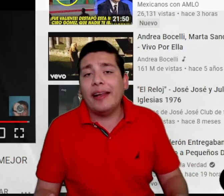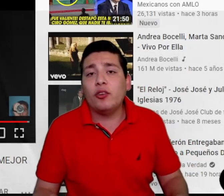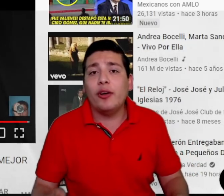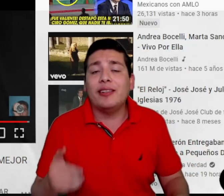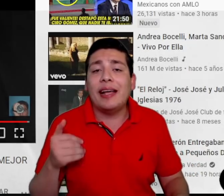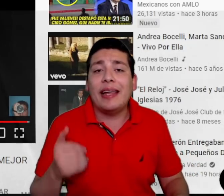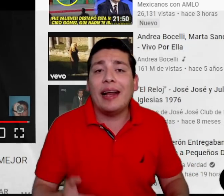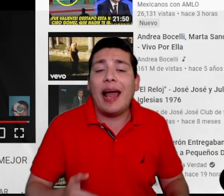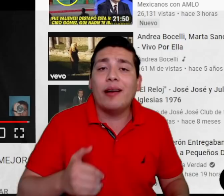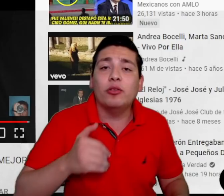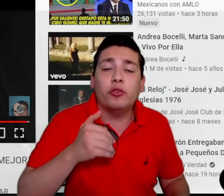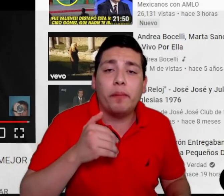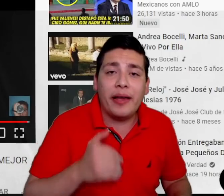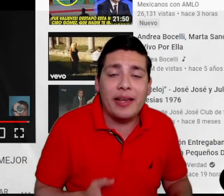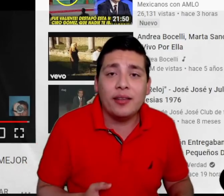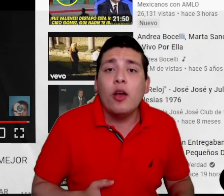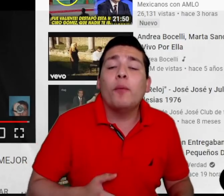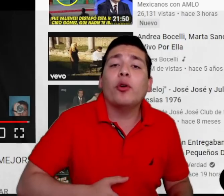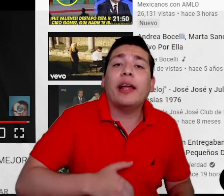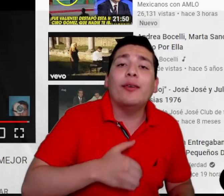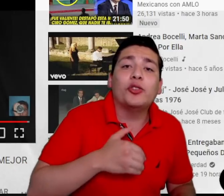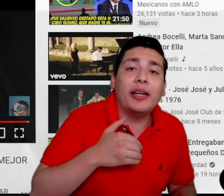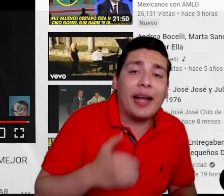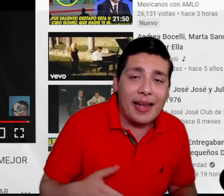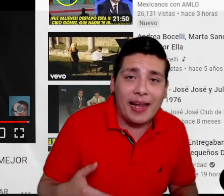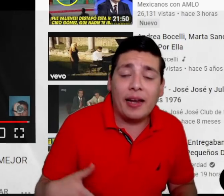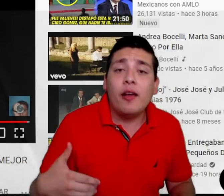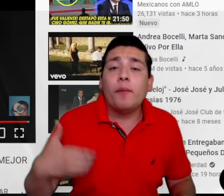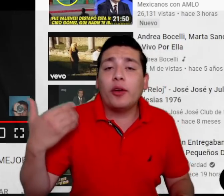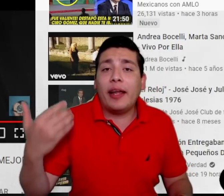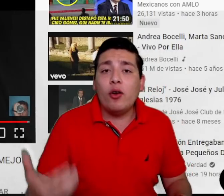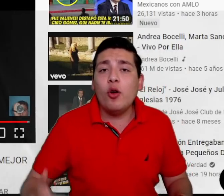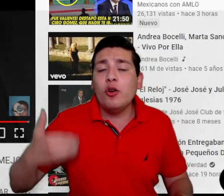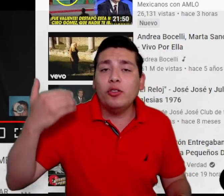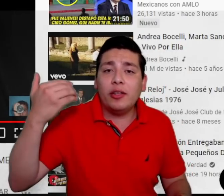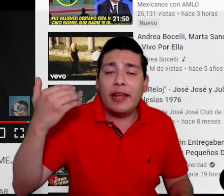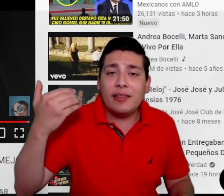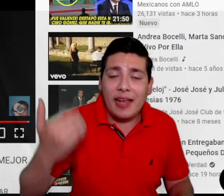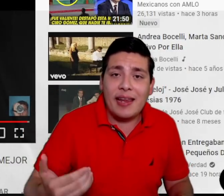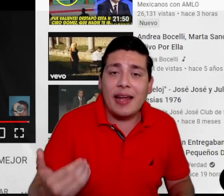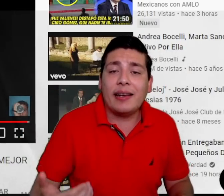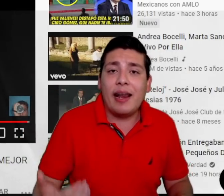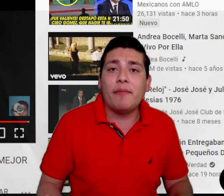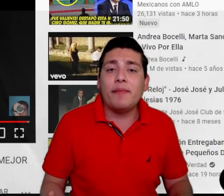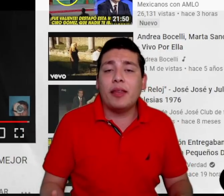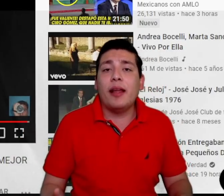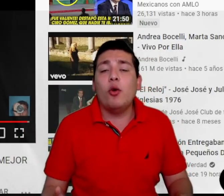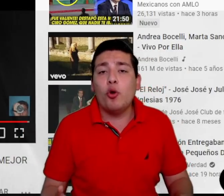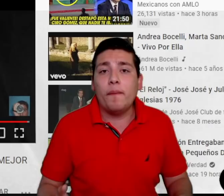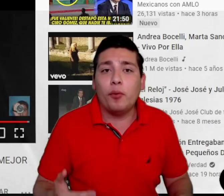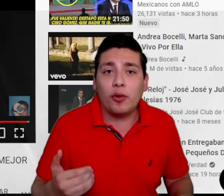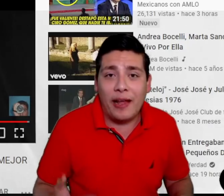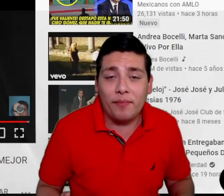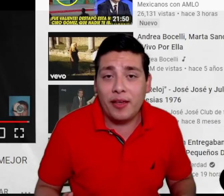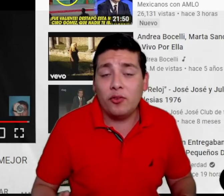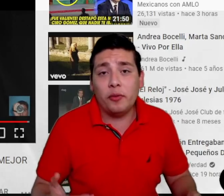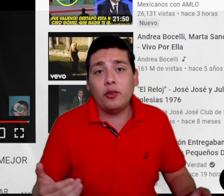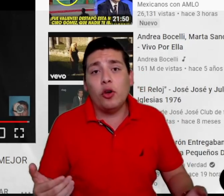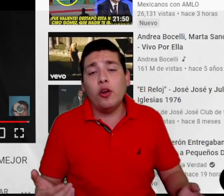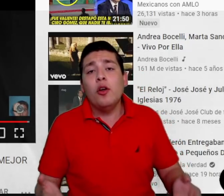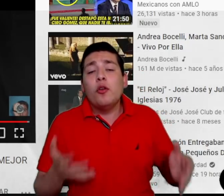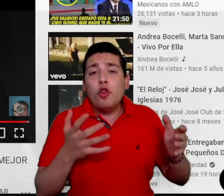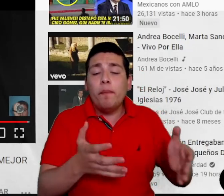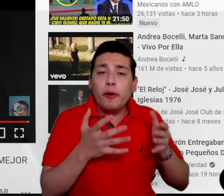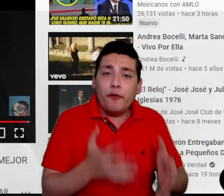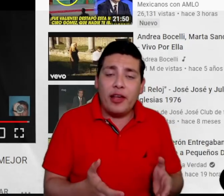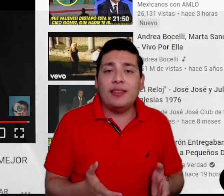único que han hecho es dañar a nuestro país porque nos engañan, porque no nos enseñan realmente lo importante y sobre